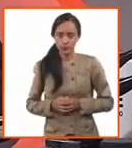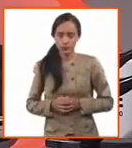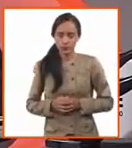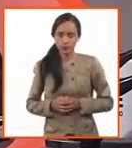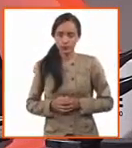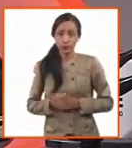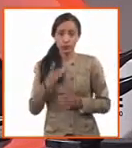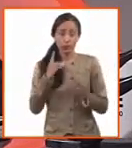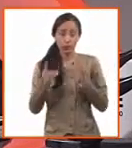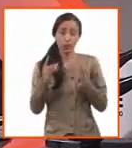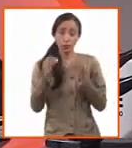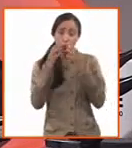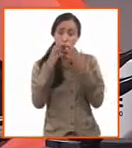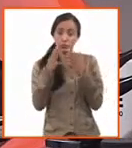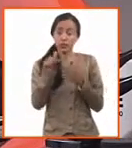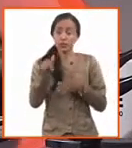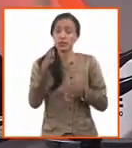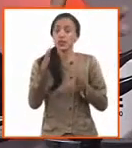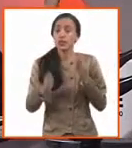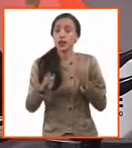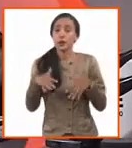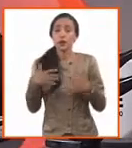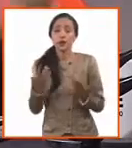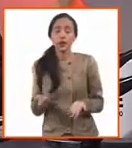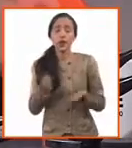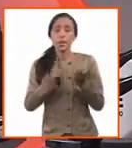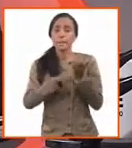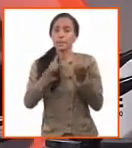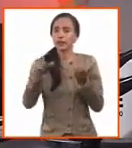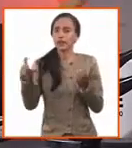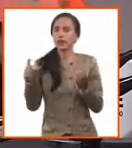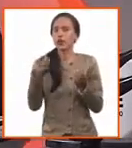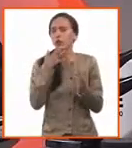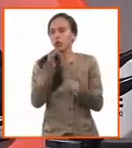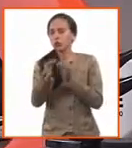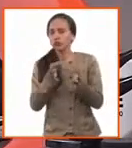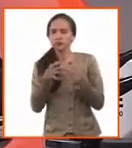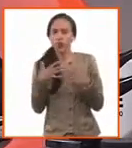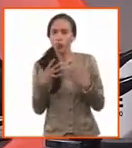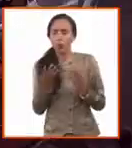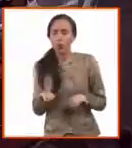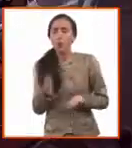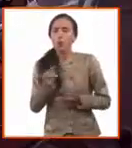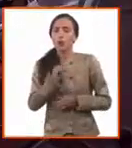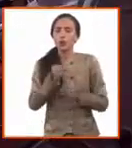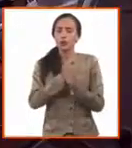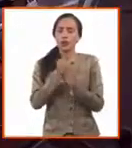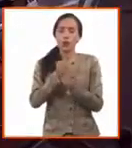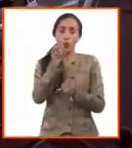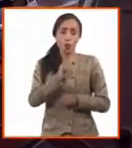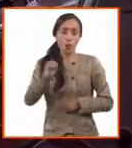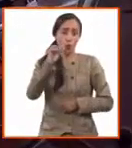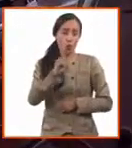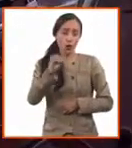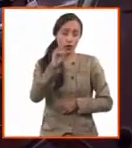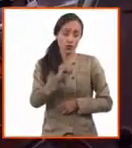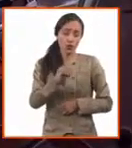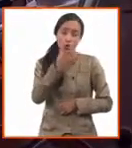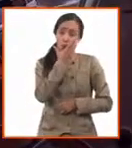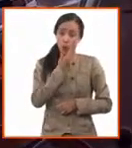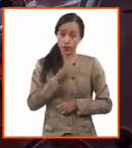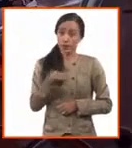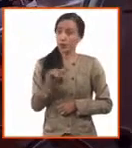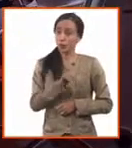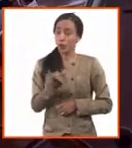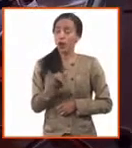interesantes en aquella época sobre el partido el papel del partido del papel de las organizaciones juveniles y todo eso es una